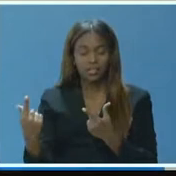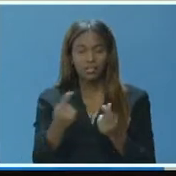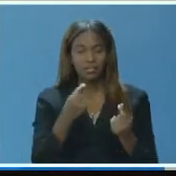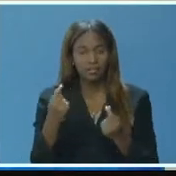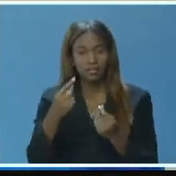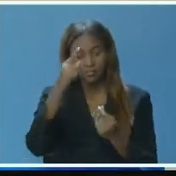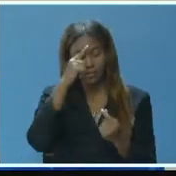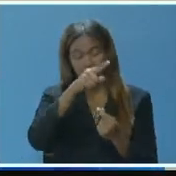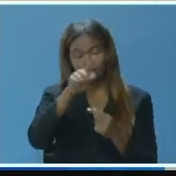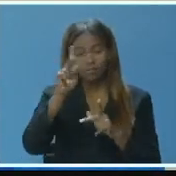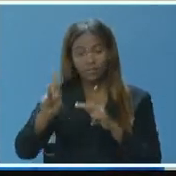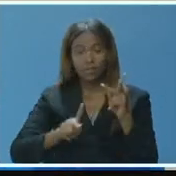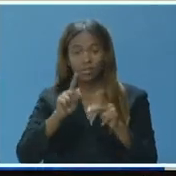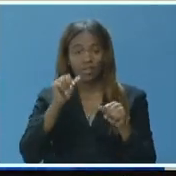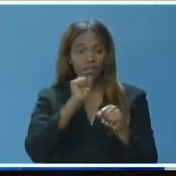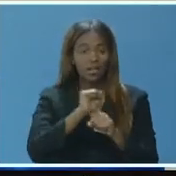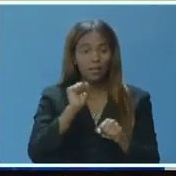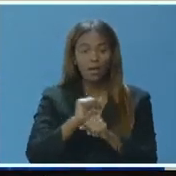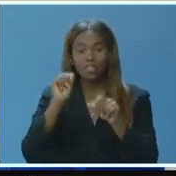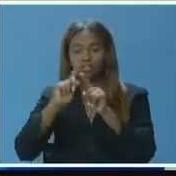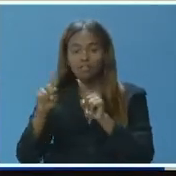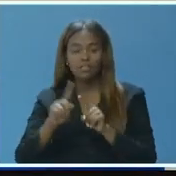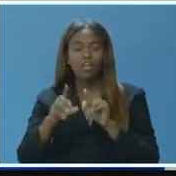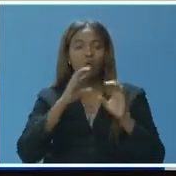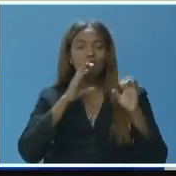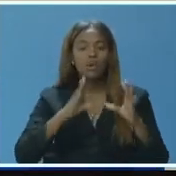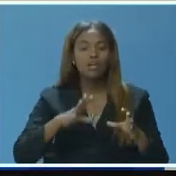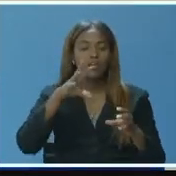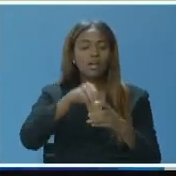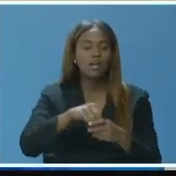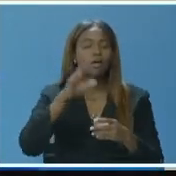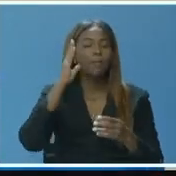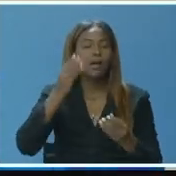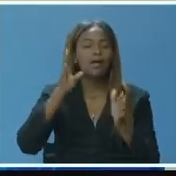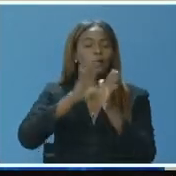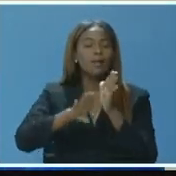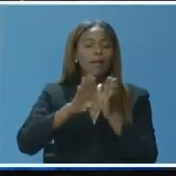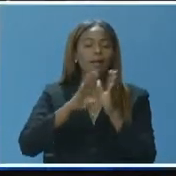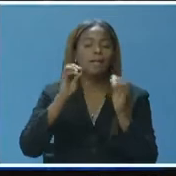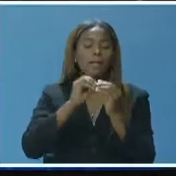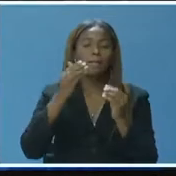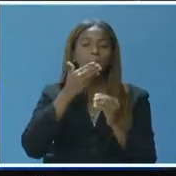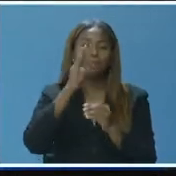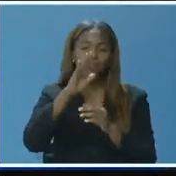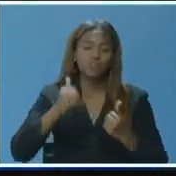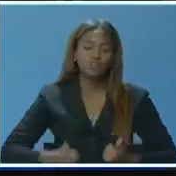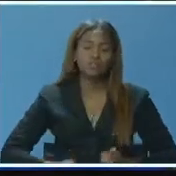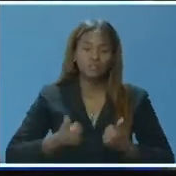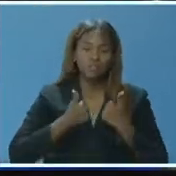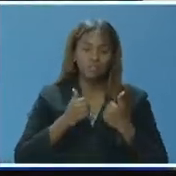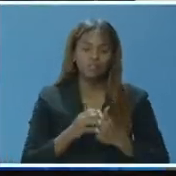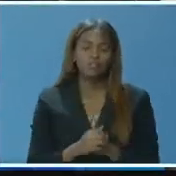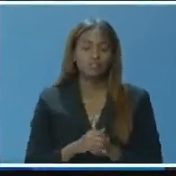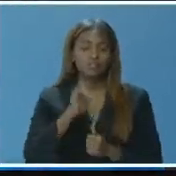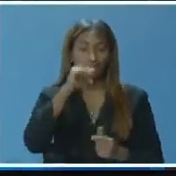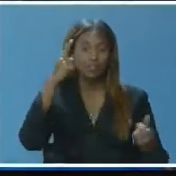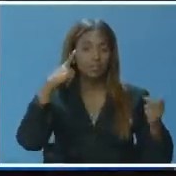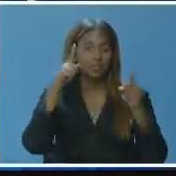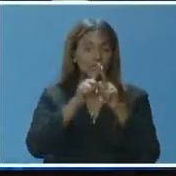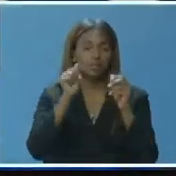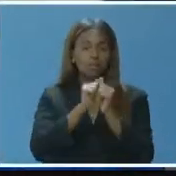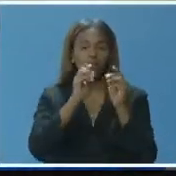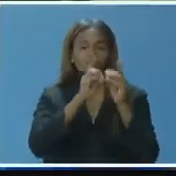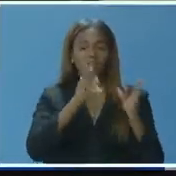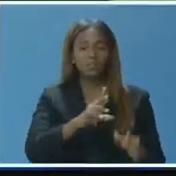los reporteros gráficos y los empleados de los medios de comunicación se le abarate un poquito más la vida. El acuerdo fue firmado por el director del